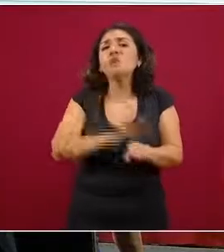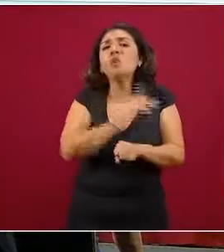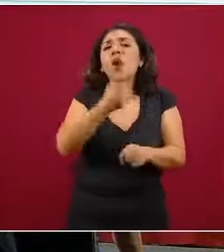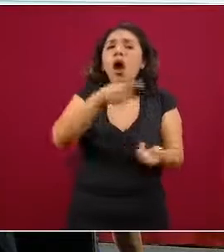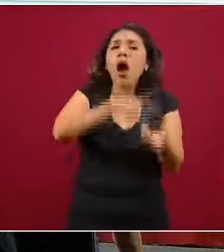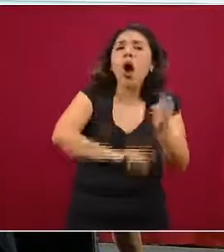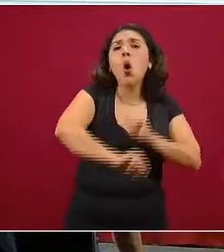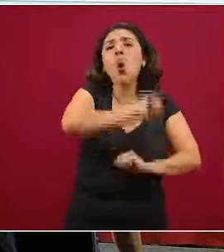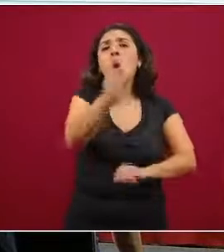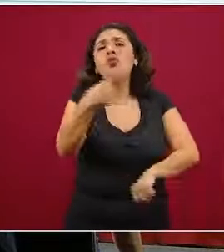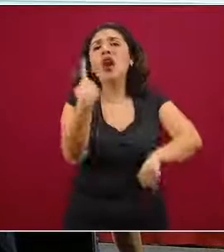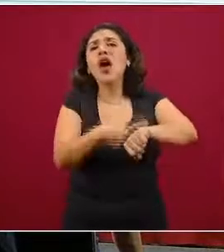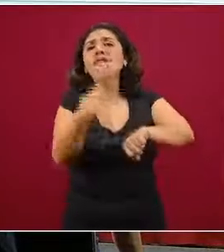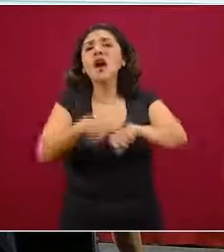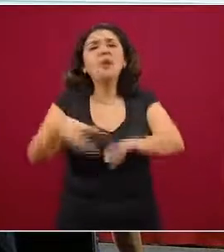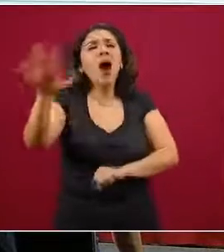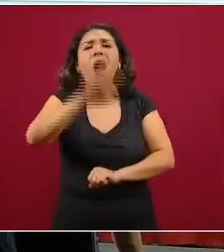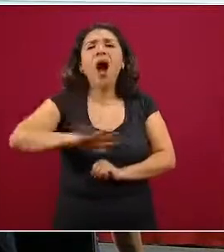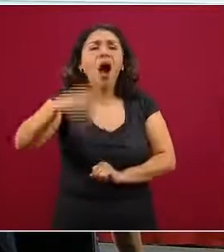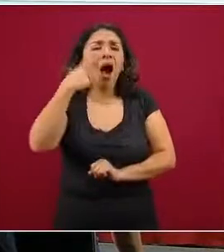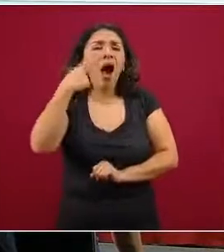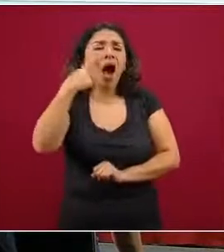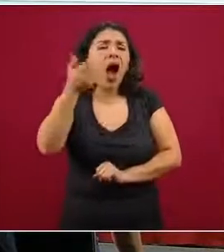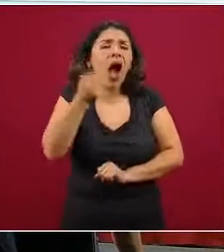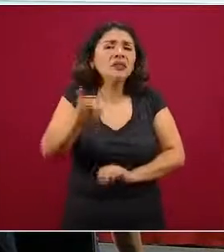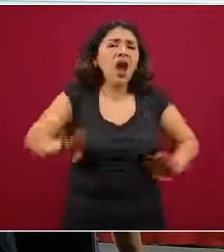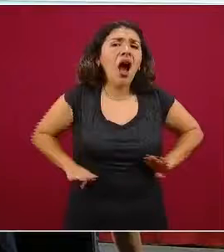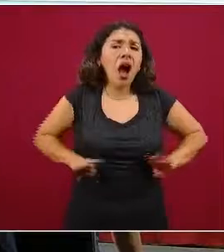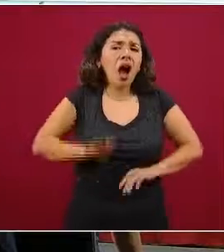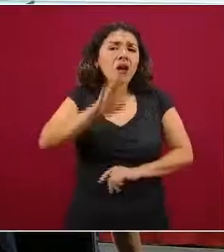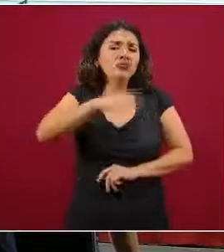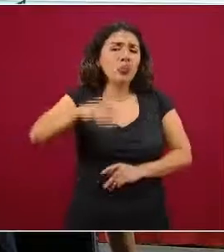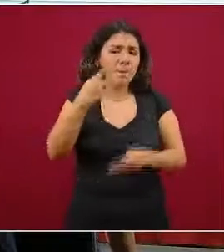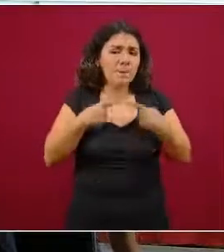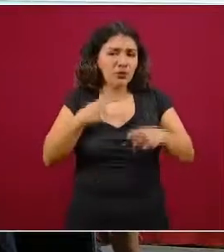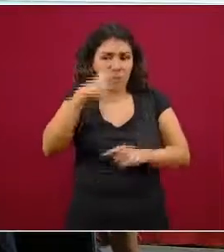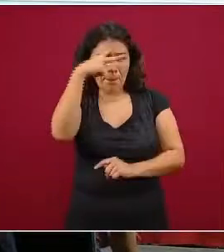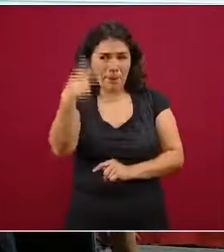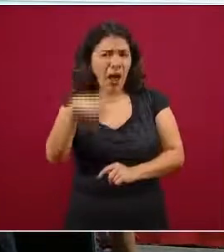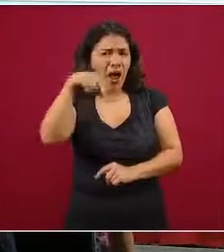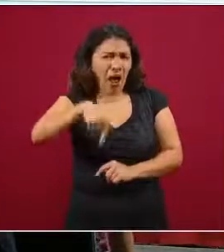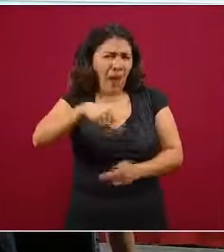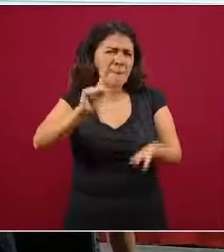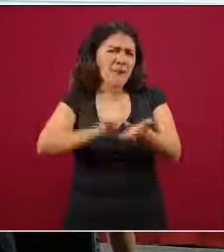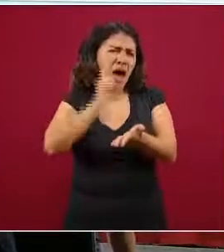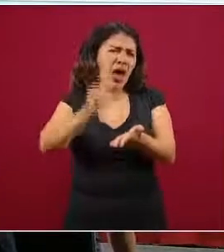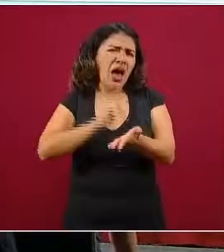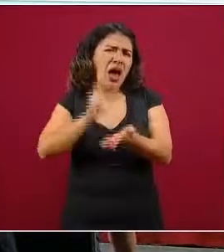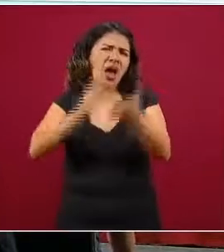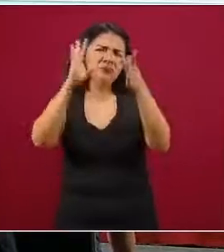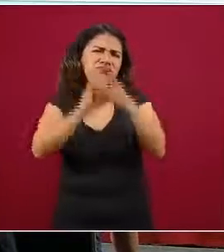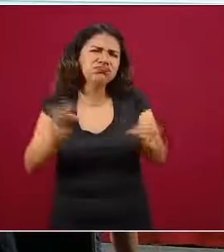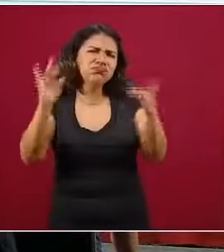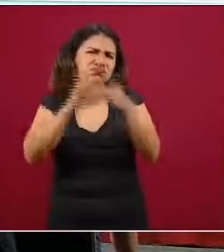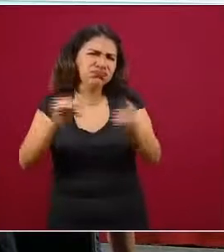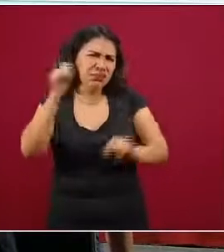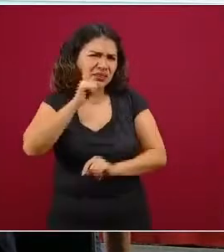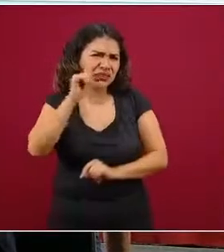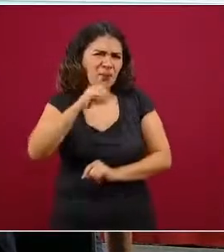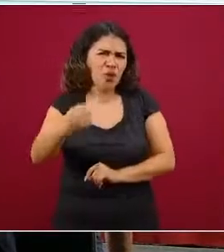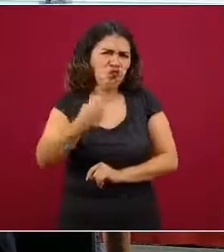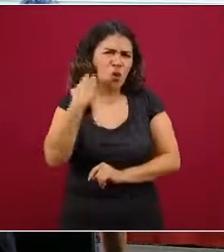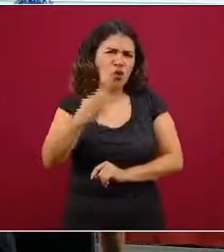que vemos en la población mexicana, que se han descrito en múltiples ocasiones en esta conferencia nocturna y del